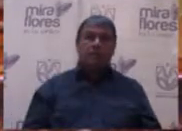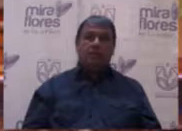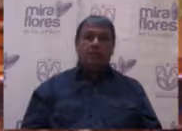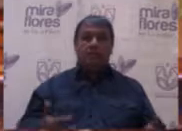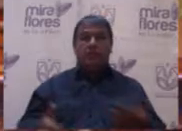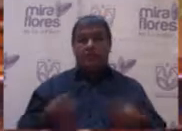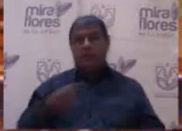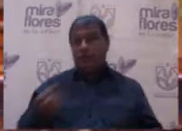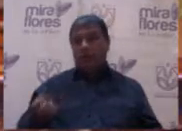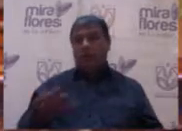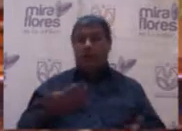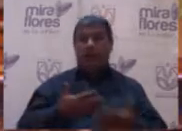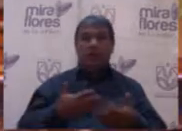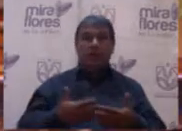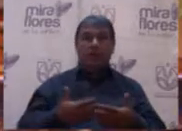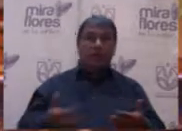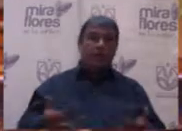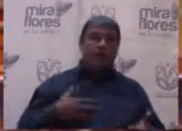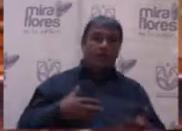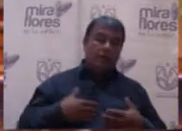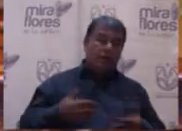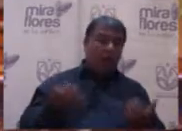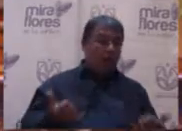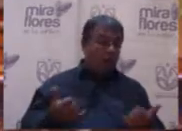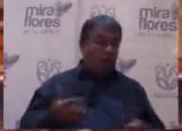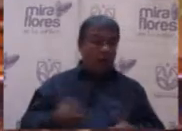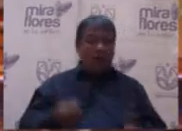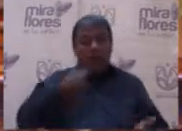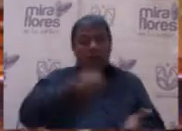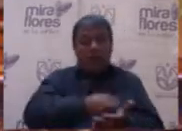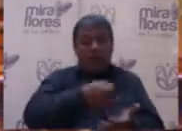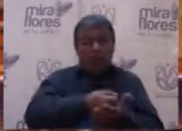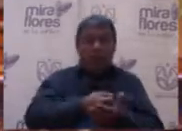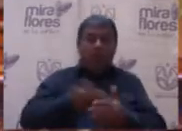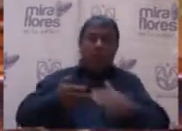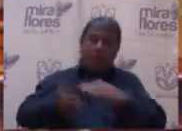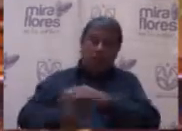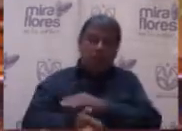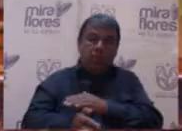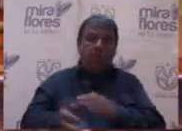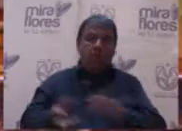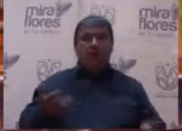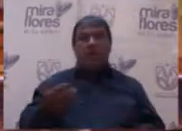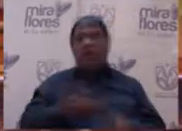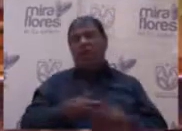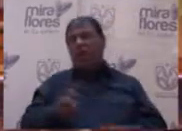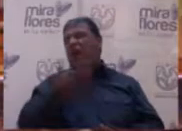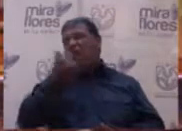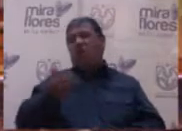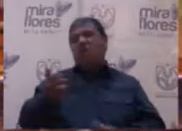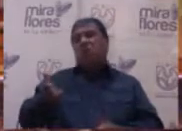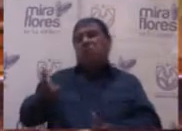Y ella dijo, bueno, entre correrme el riesgo y pagar una playa de estacionamiento, me corro el riesgo porque nunca pasa nada.